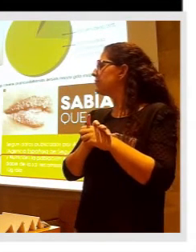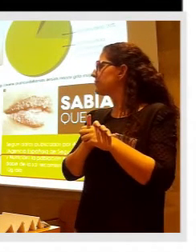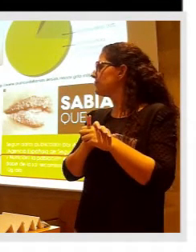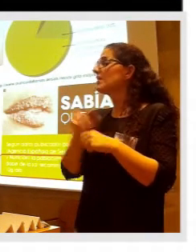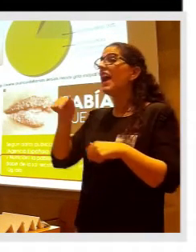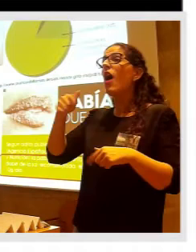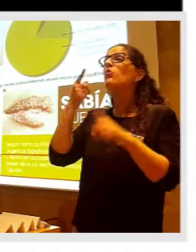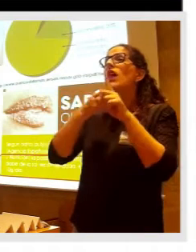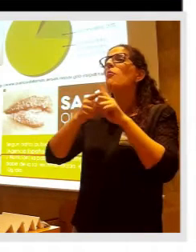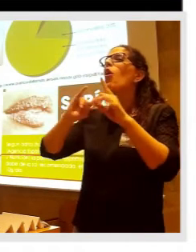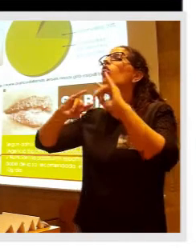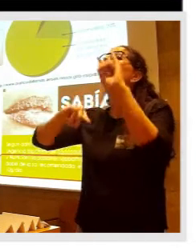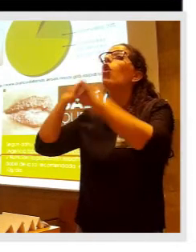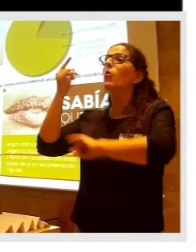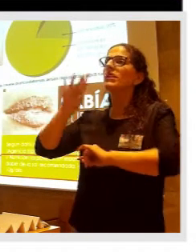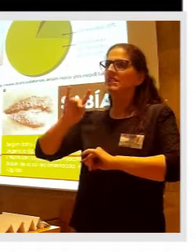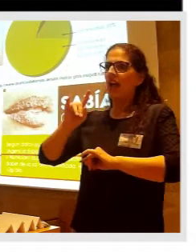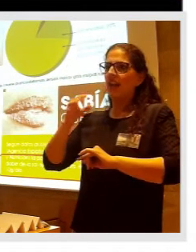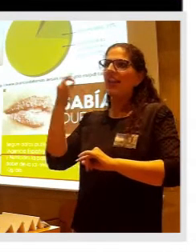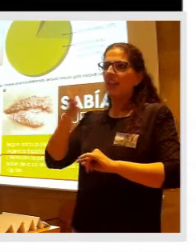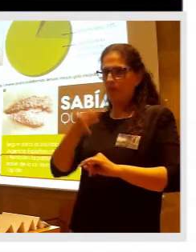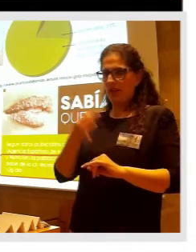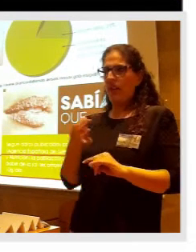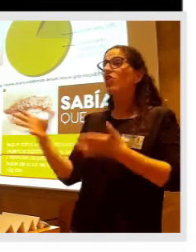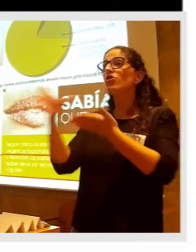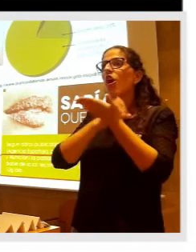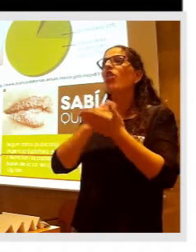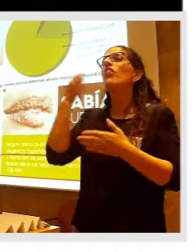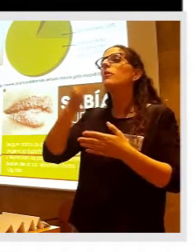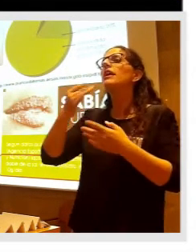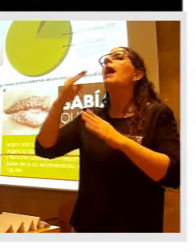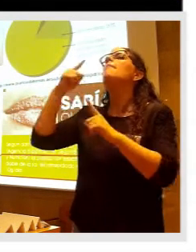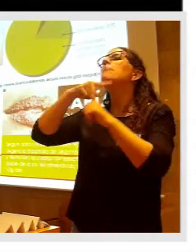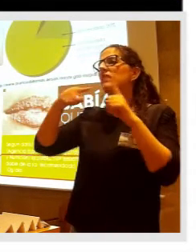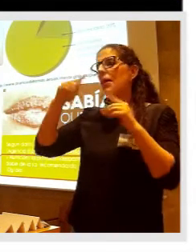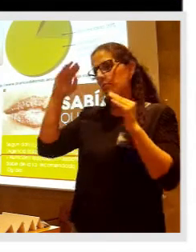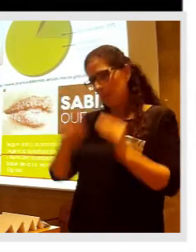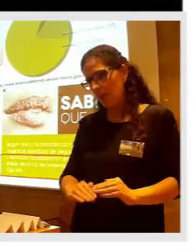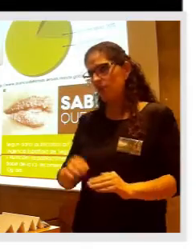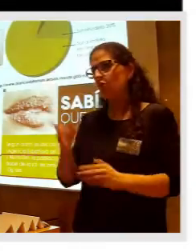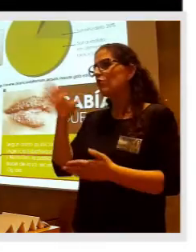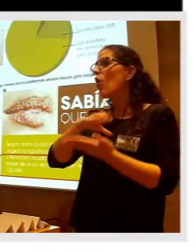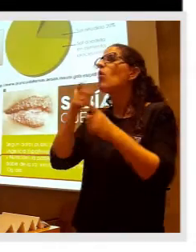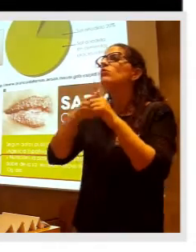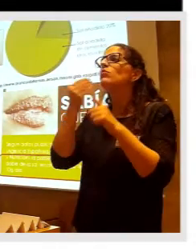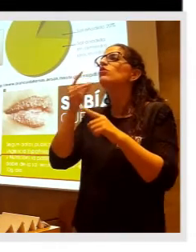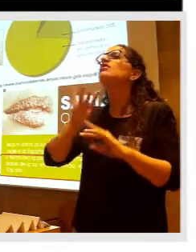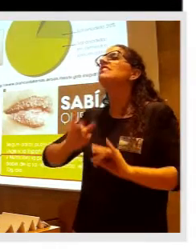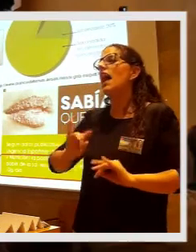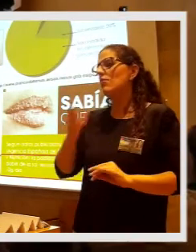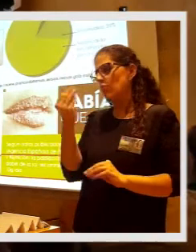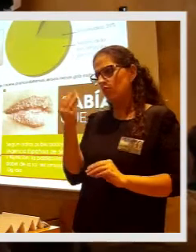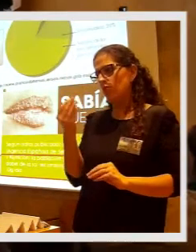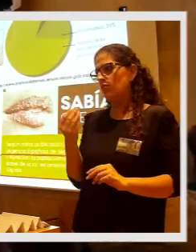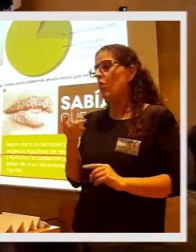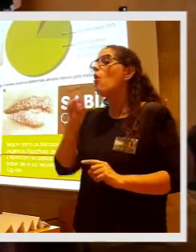doble o más del doble de la sal que tendríamos que tener. Por tanto, tenemos que hacer un esfuerzo cada vez más en limitar el consumo de sal.